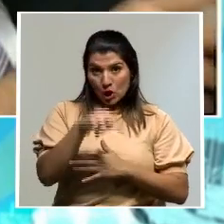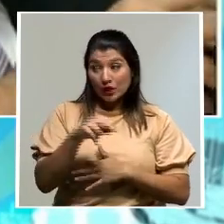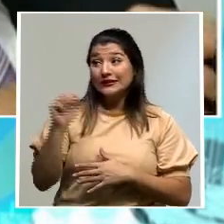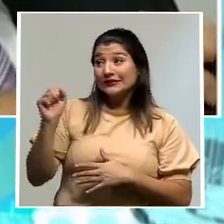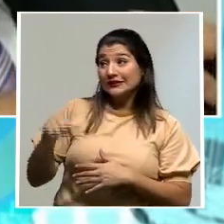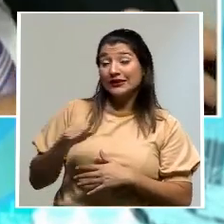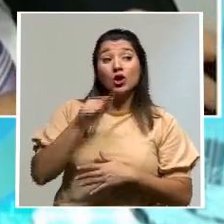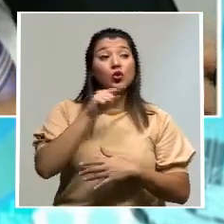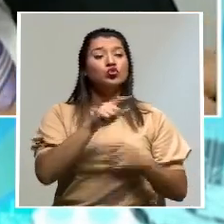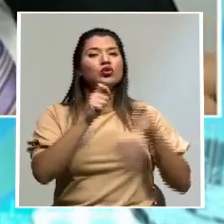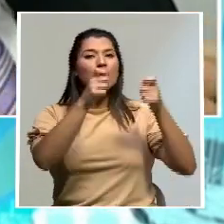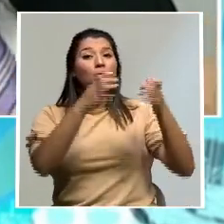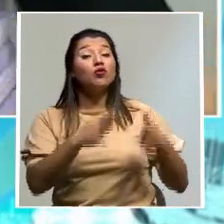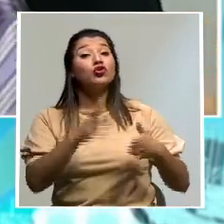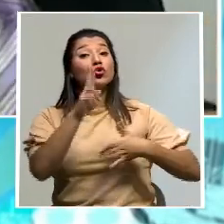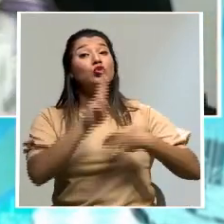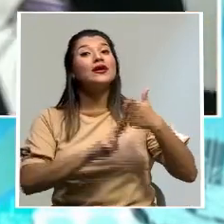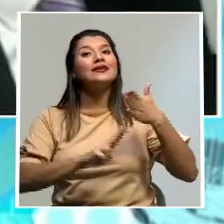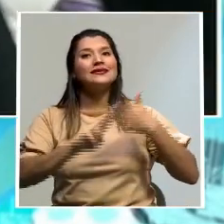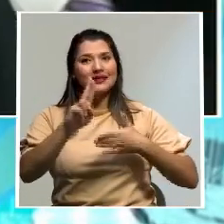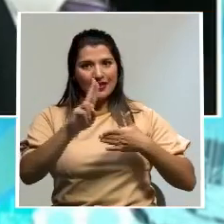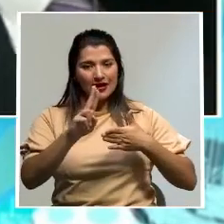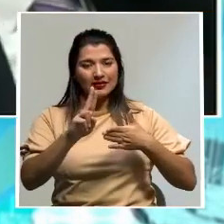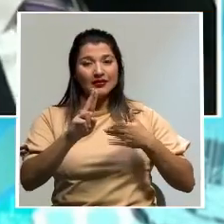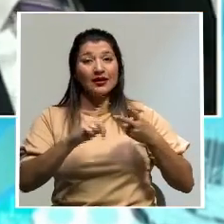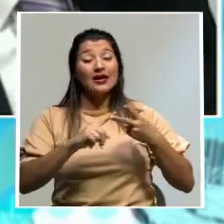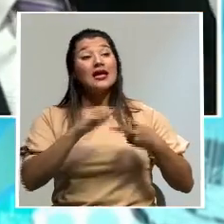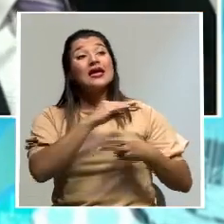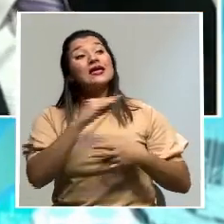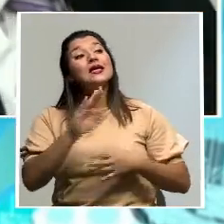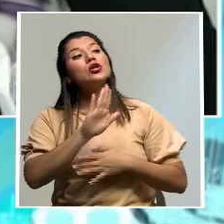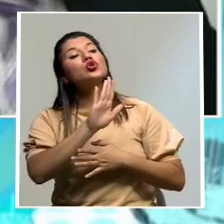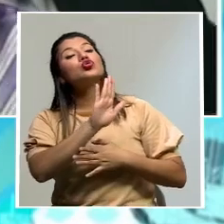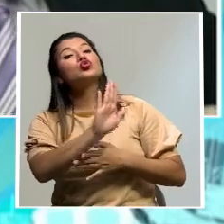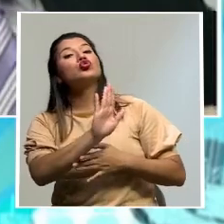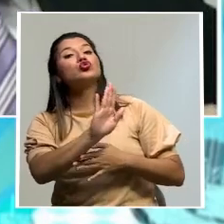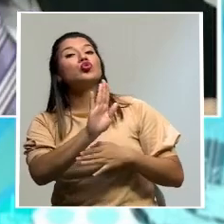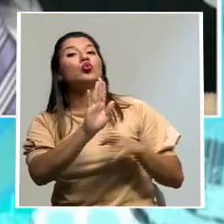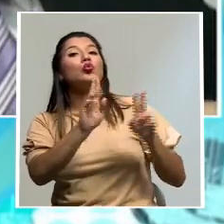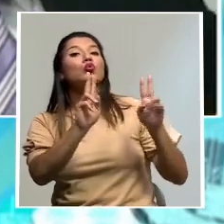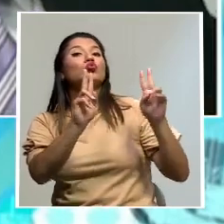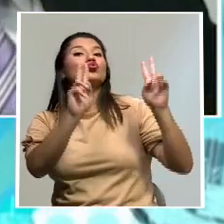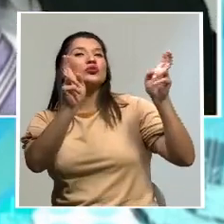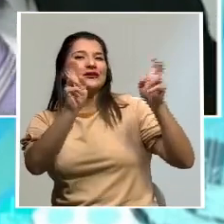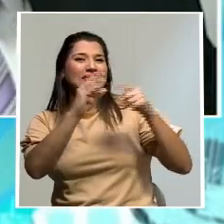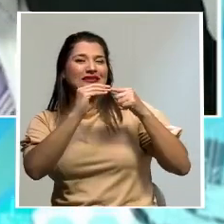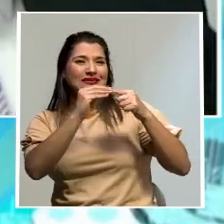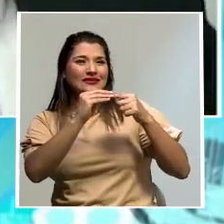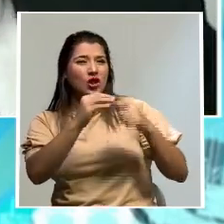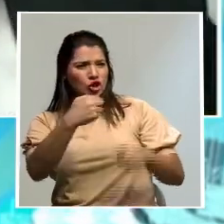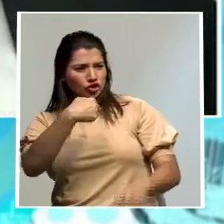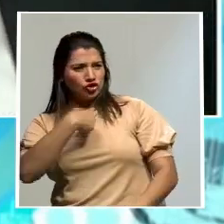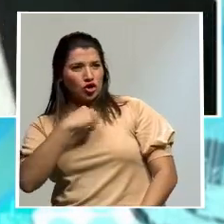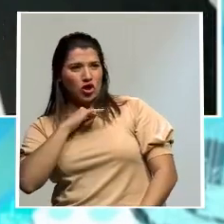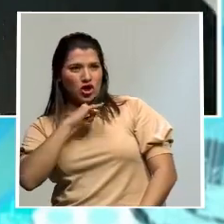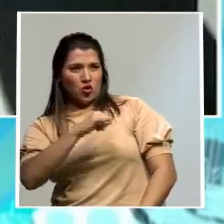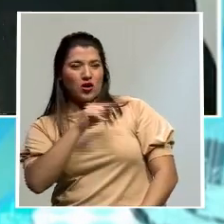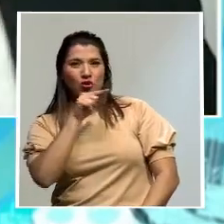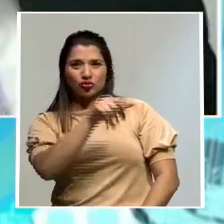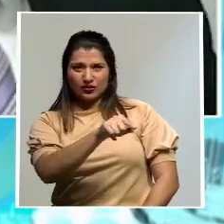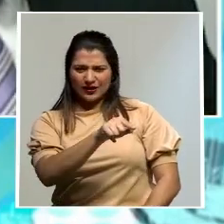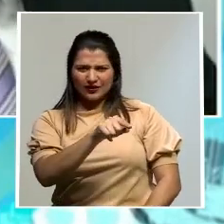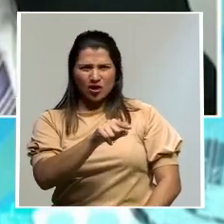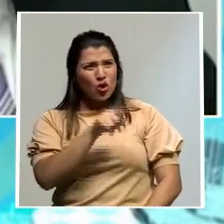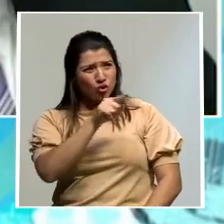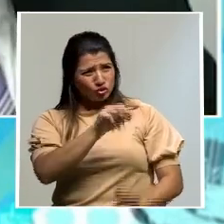profesor universitario interino y uno de sus lemas es "Soy como usted". ¿Podría indicarnos de